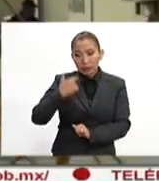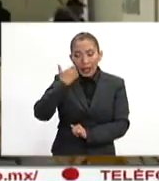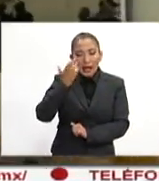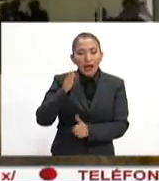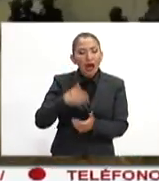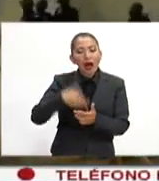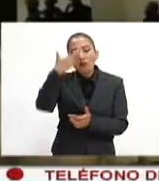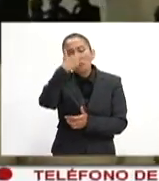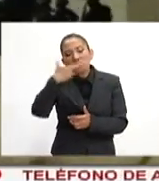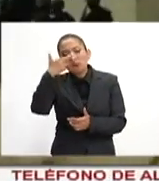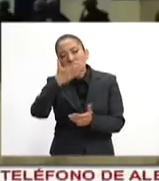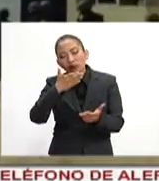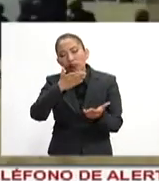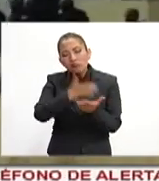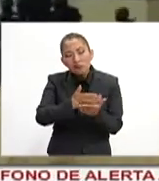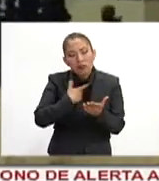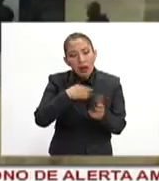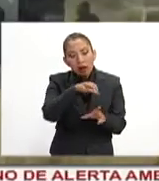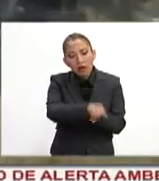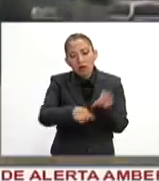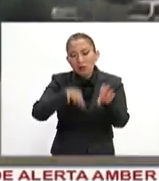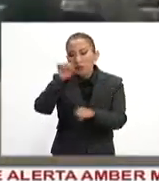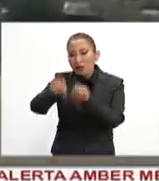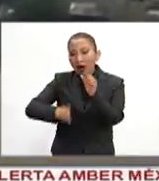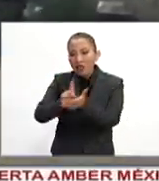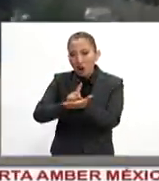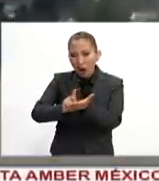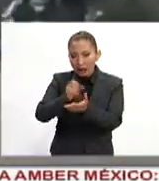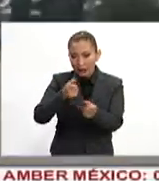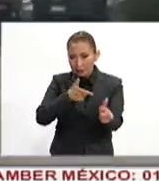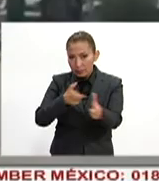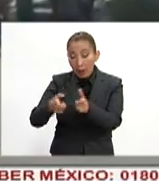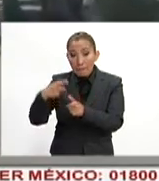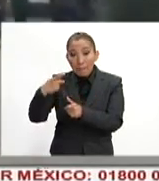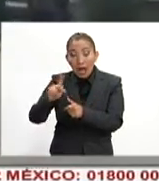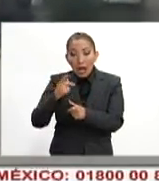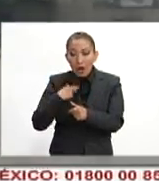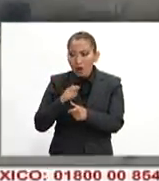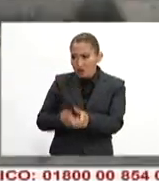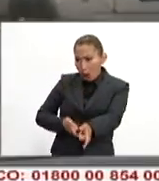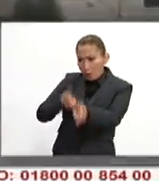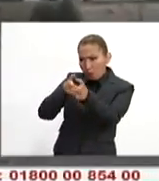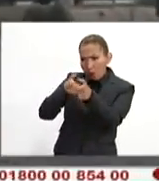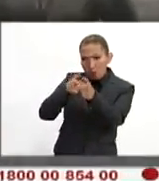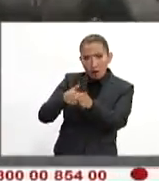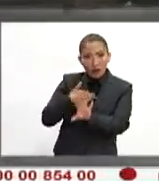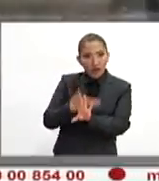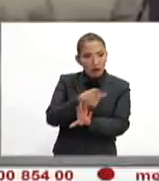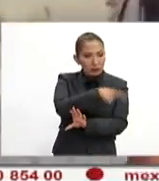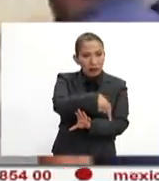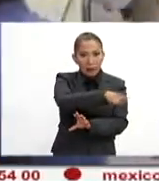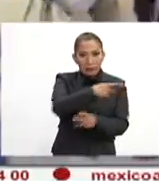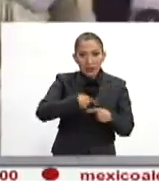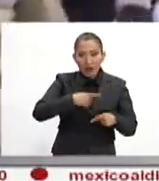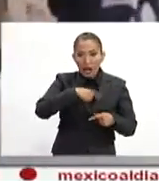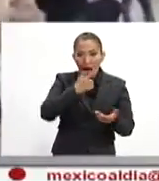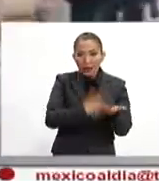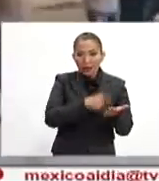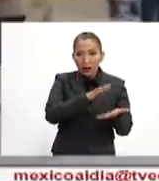pretendían revisar y, en su caso, decomisar drogas y armamento. Sin embargo, fueron recibidas a balazos por parte de los